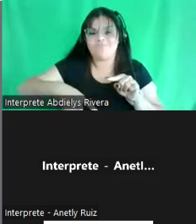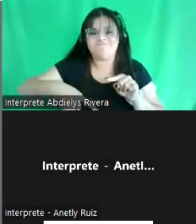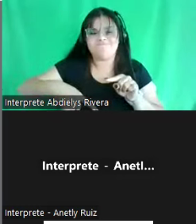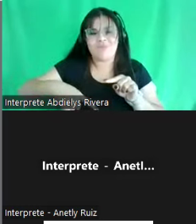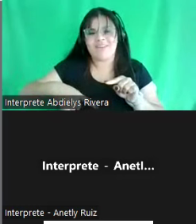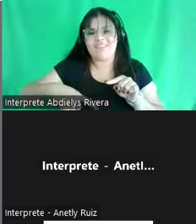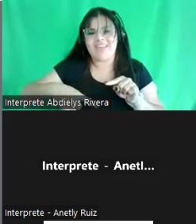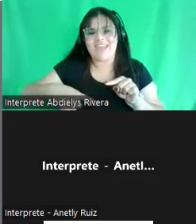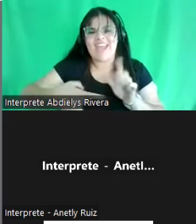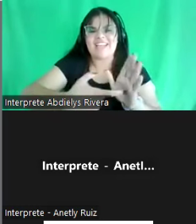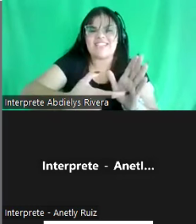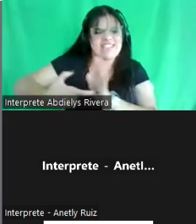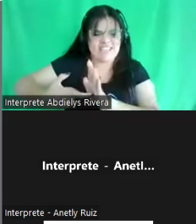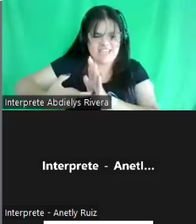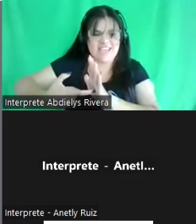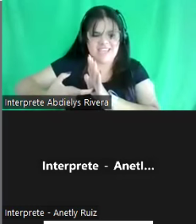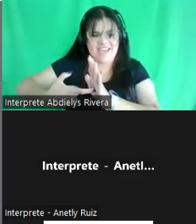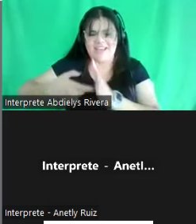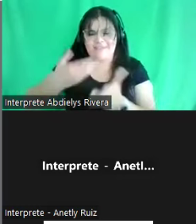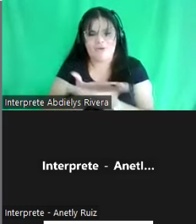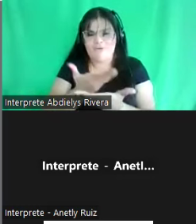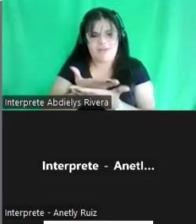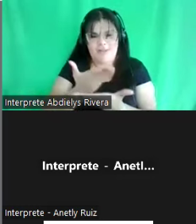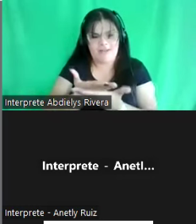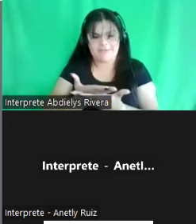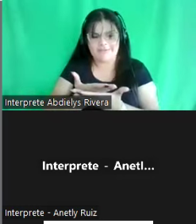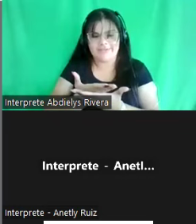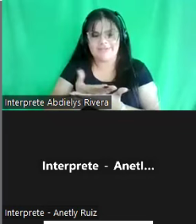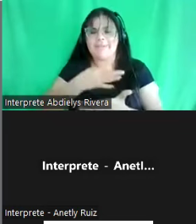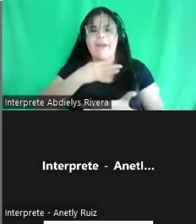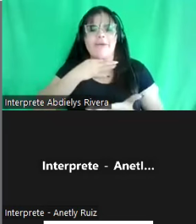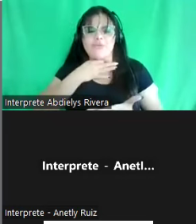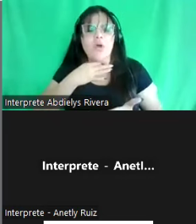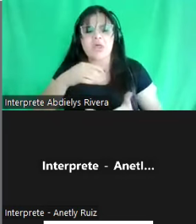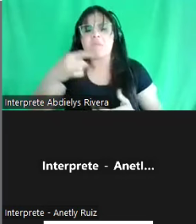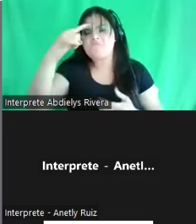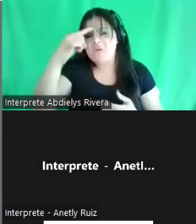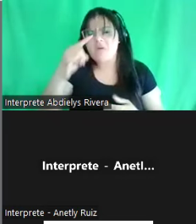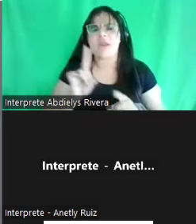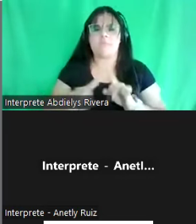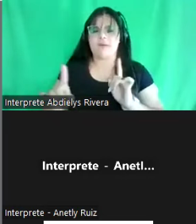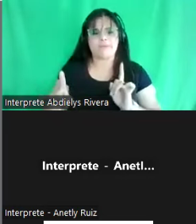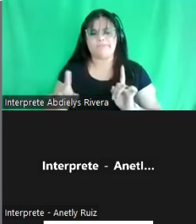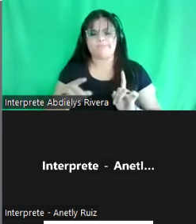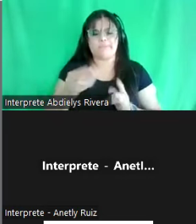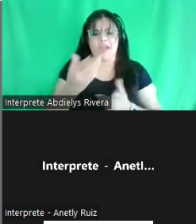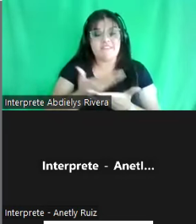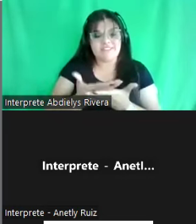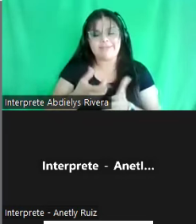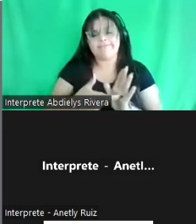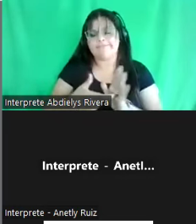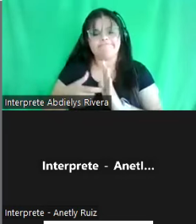es de asistencia física y emocional. Me pareció bastante curioso porque en muchas